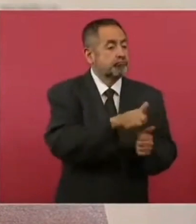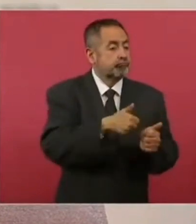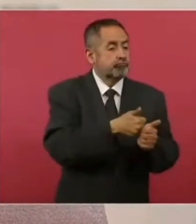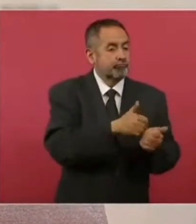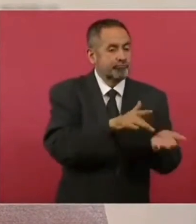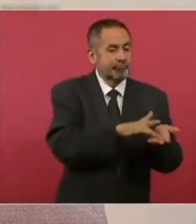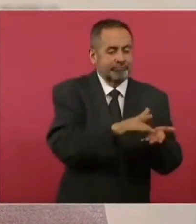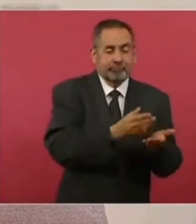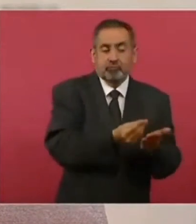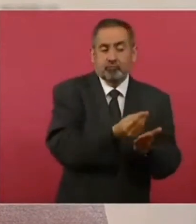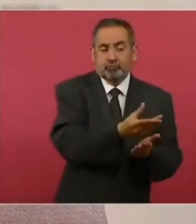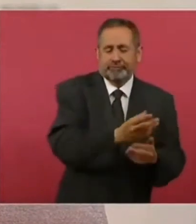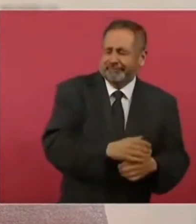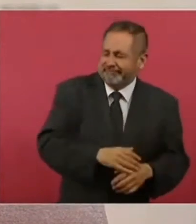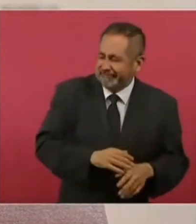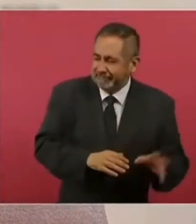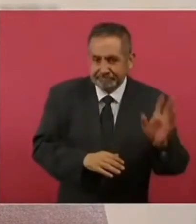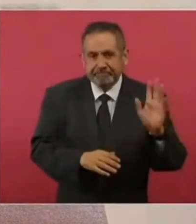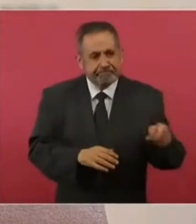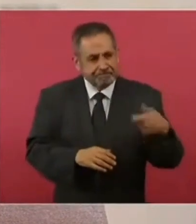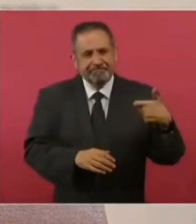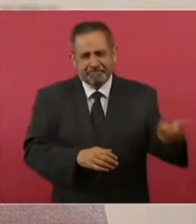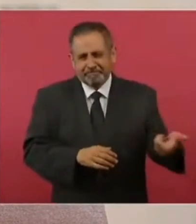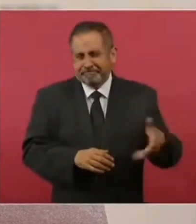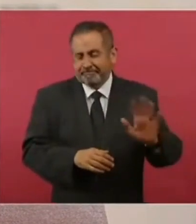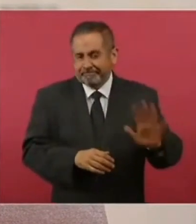Es subvención. Entonces,